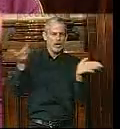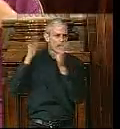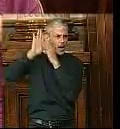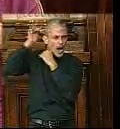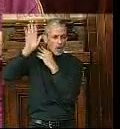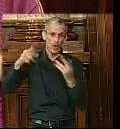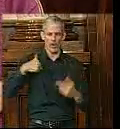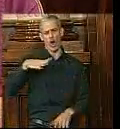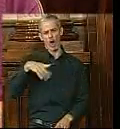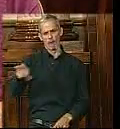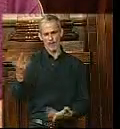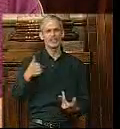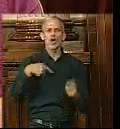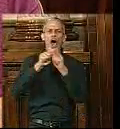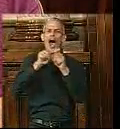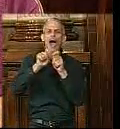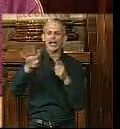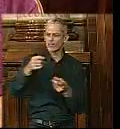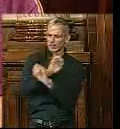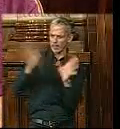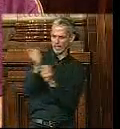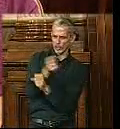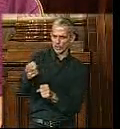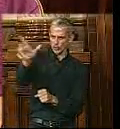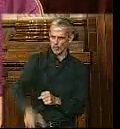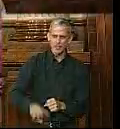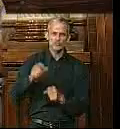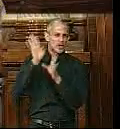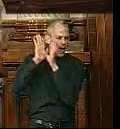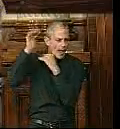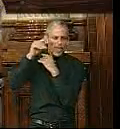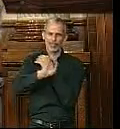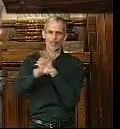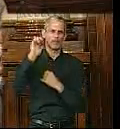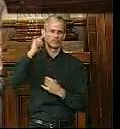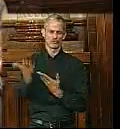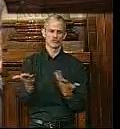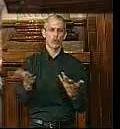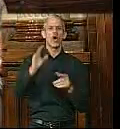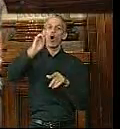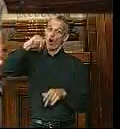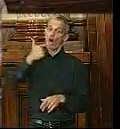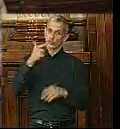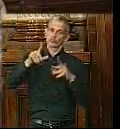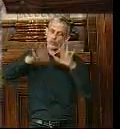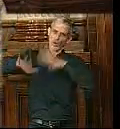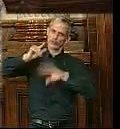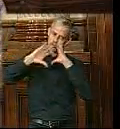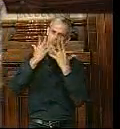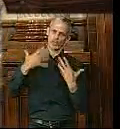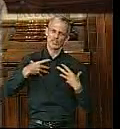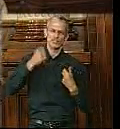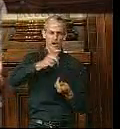lo que yo tengo que hacer para reparar la falta del otro. Pero ese paradigma de la OMS incluso ha